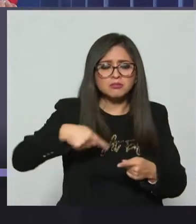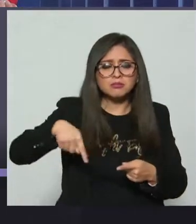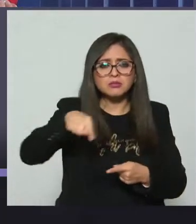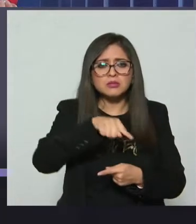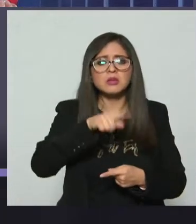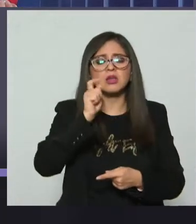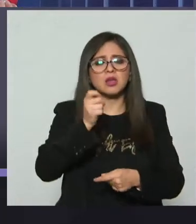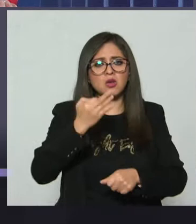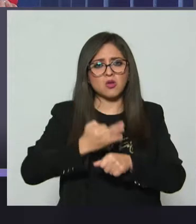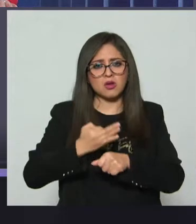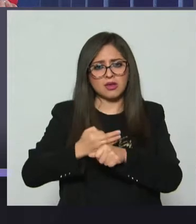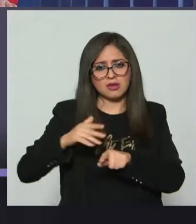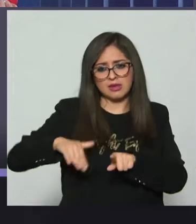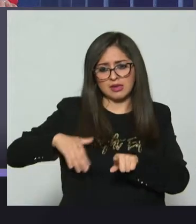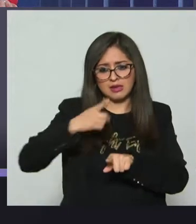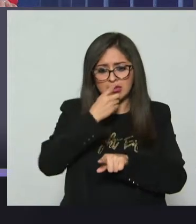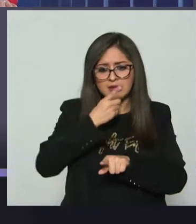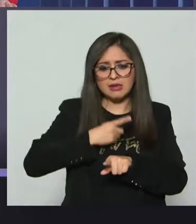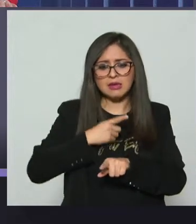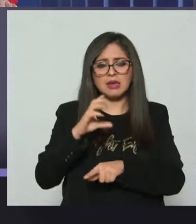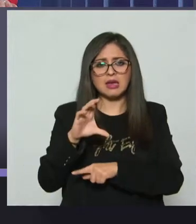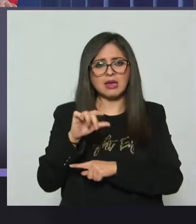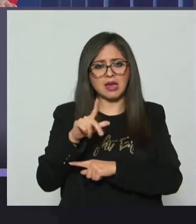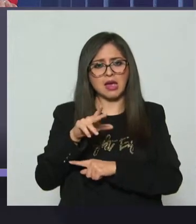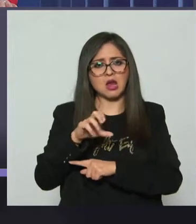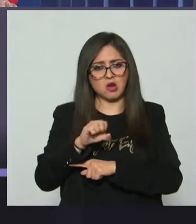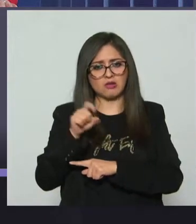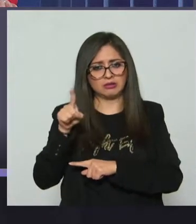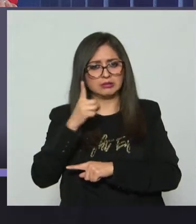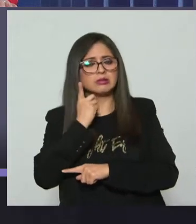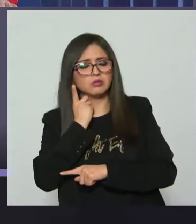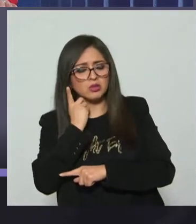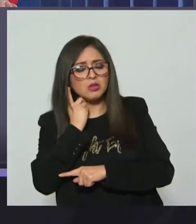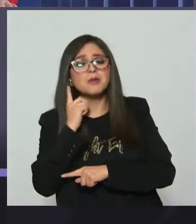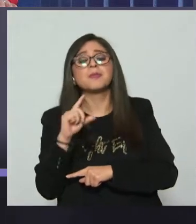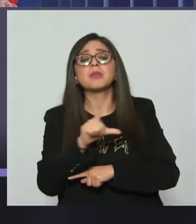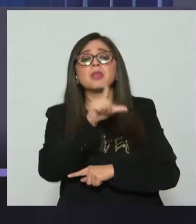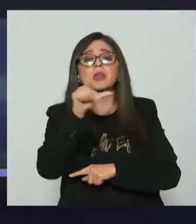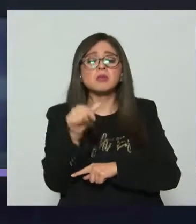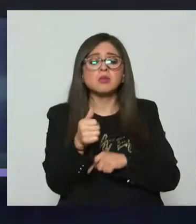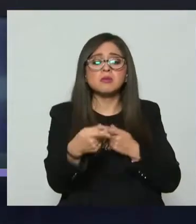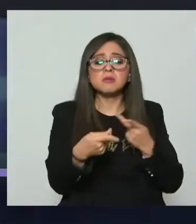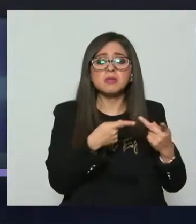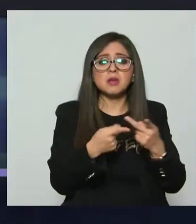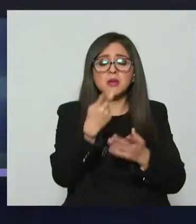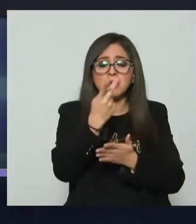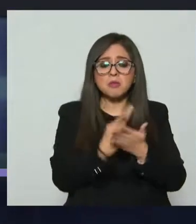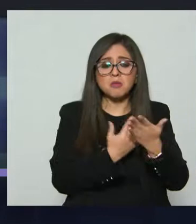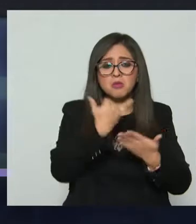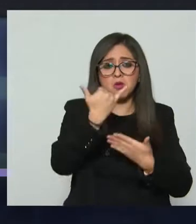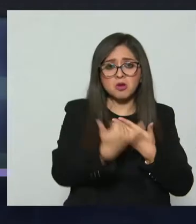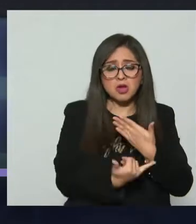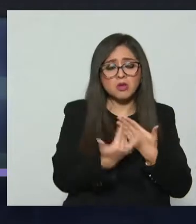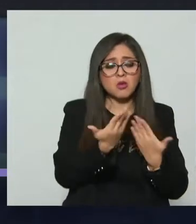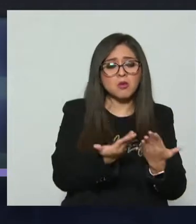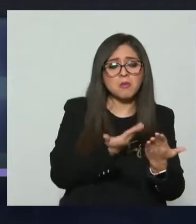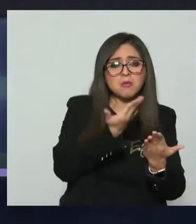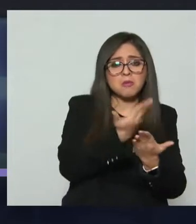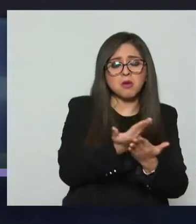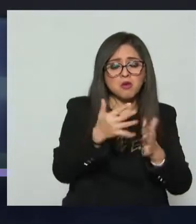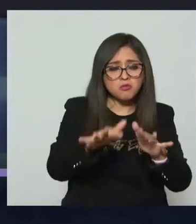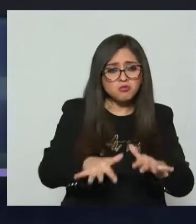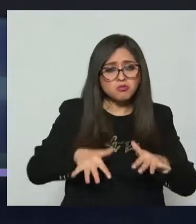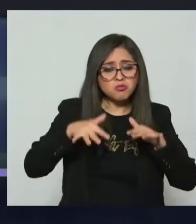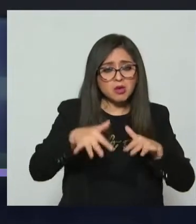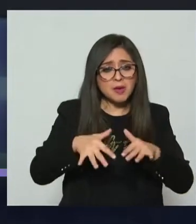nos hablaba el diputado Carlos Castillo, y posteriormente elabora un proyecto que se presenta al Pleno primero a la misma